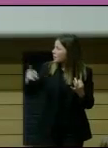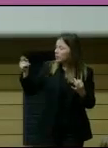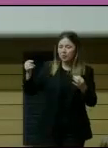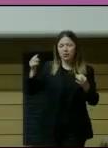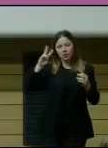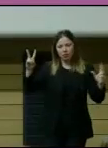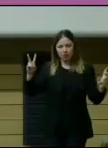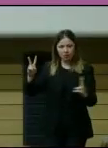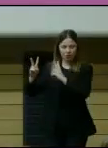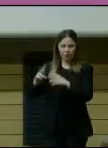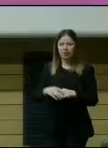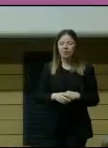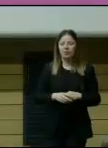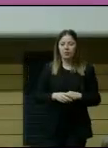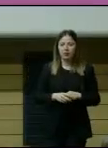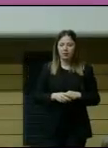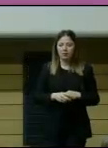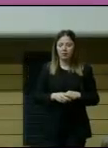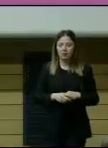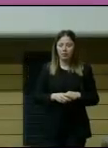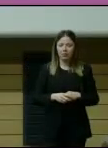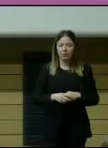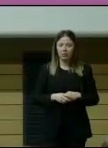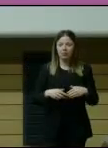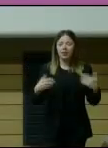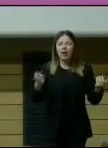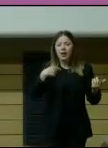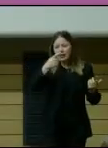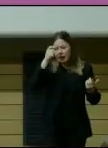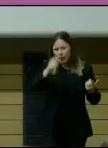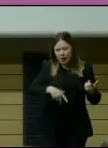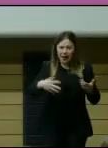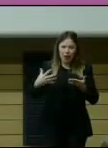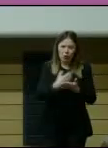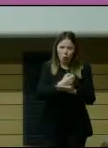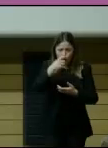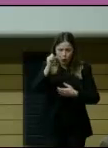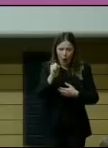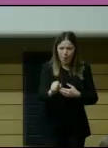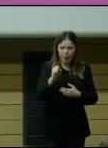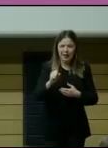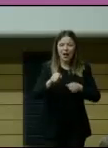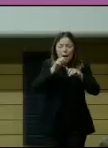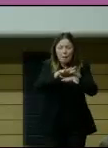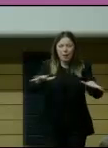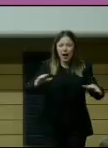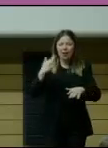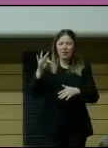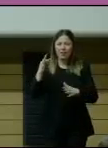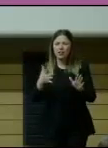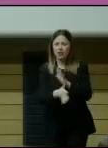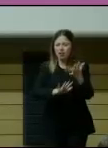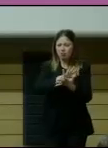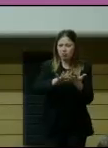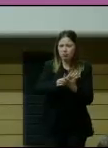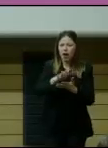$3 para hacerle que se estaba inyectando, que no se está inyectando ni mucho menos. Esta mierda mata a todo el mundo. La plaga del fentanilo sitúa esta droga devastadora.